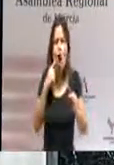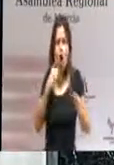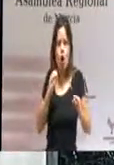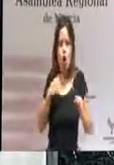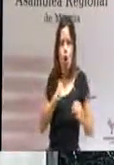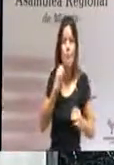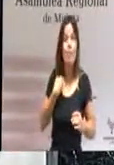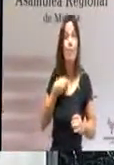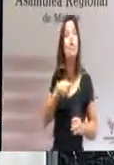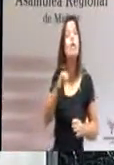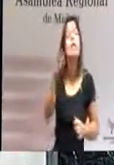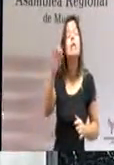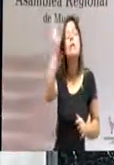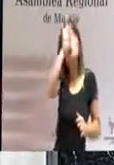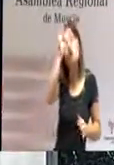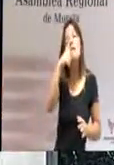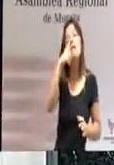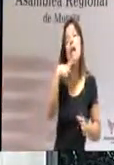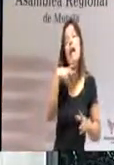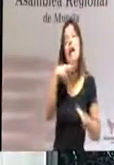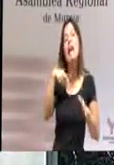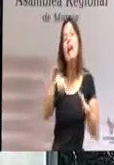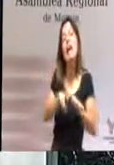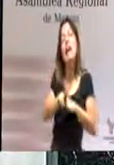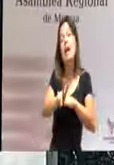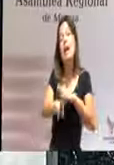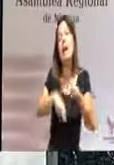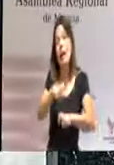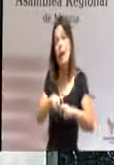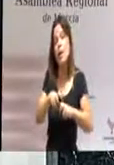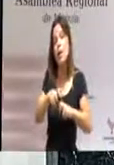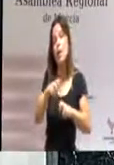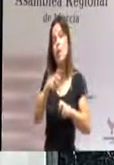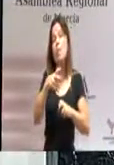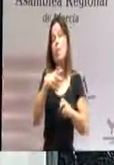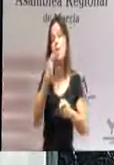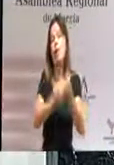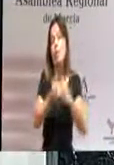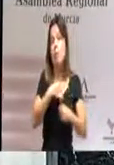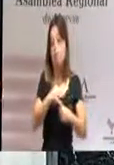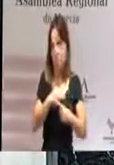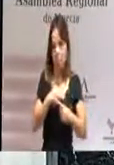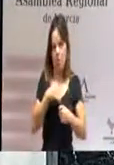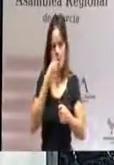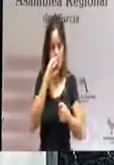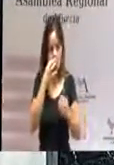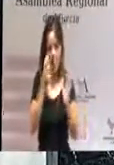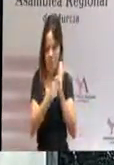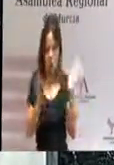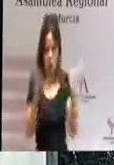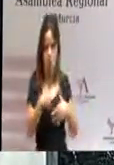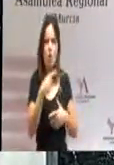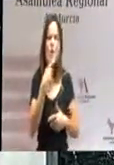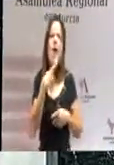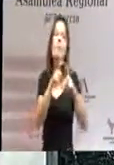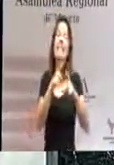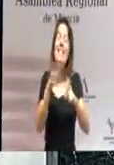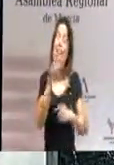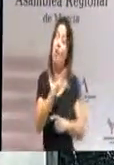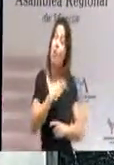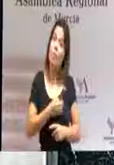corrobore su hipótesis de la recuperación. Usted ayer habló de empresas. Le voy a dar datos. La región registra la mayor caída